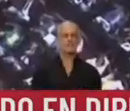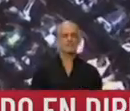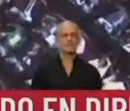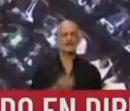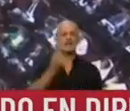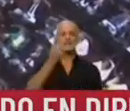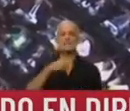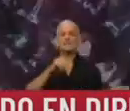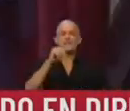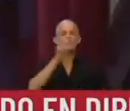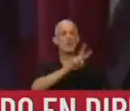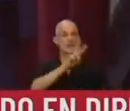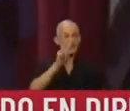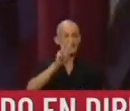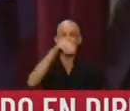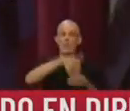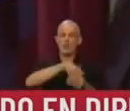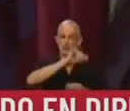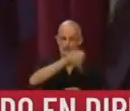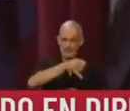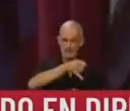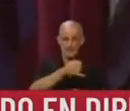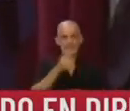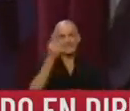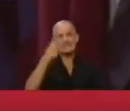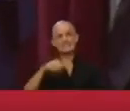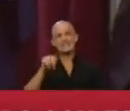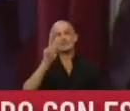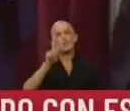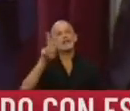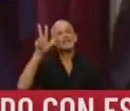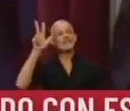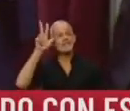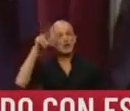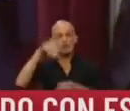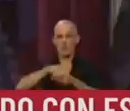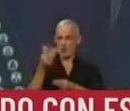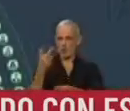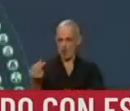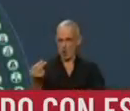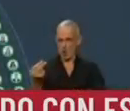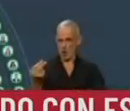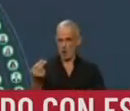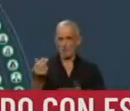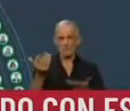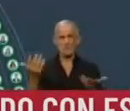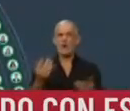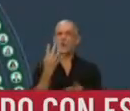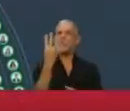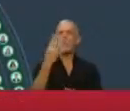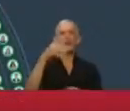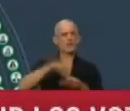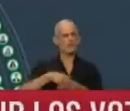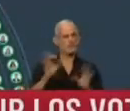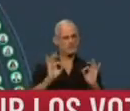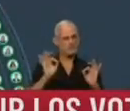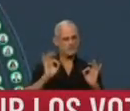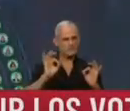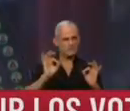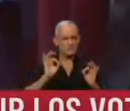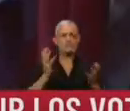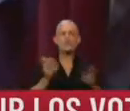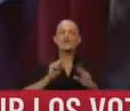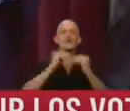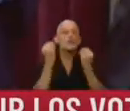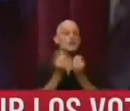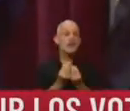coincidencia, inclusive los que no tenemos nada que ver uno con otros, ideológicamente, todos sabían que era un dibujo y que ellos